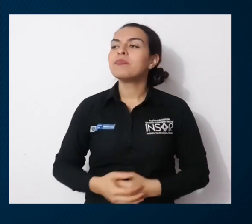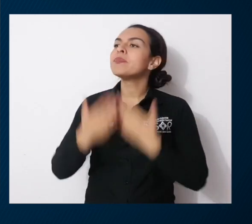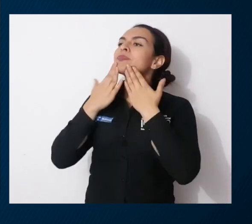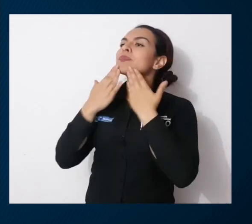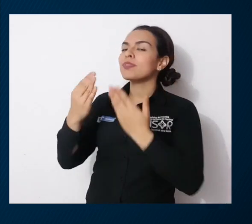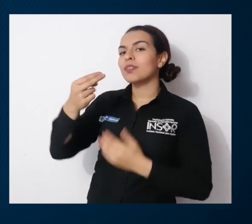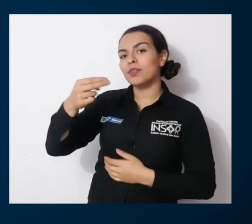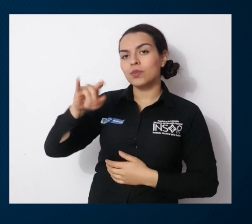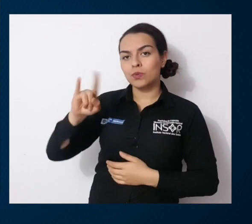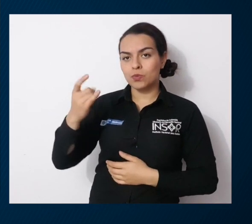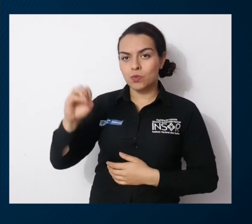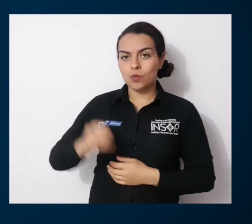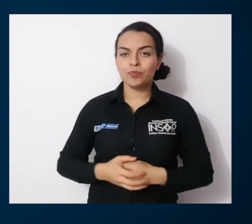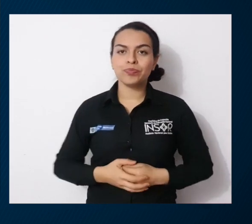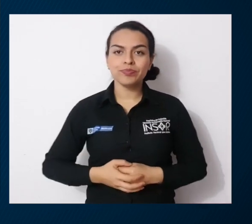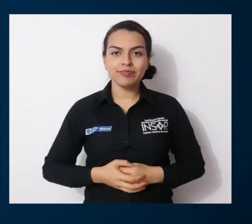Hugo.